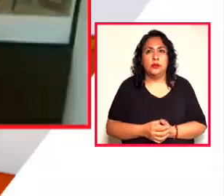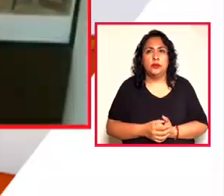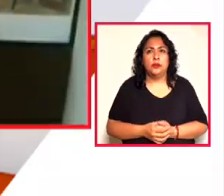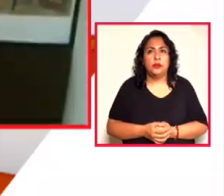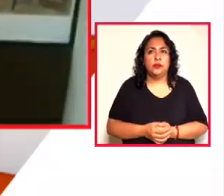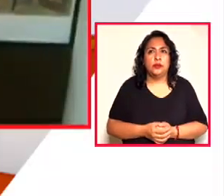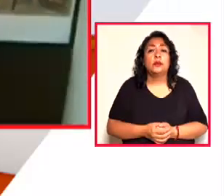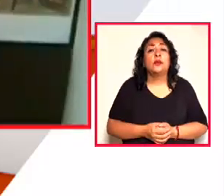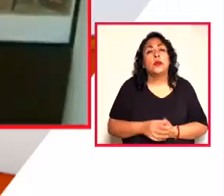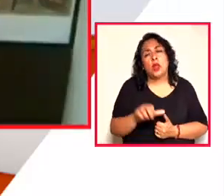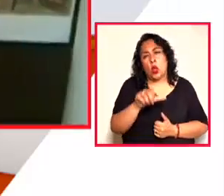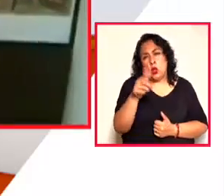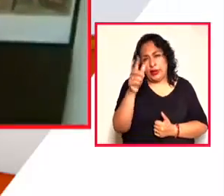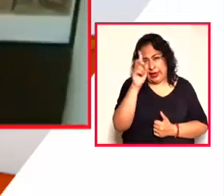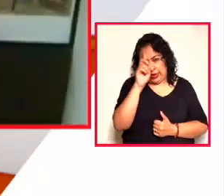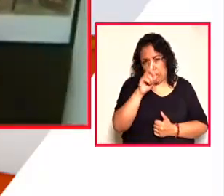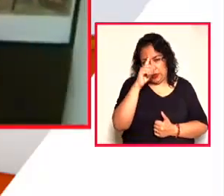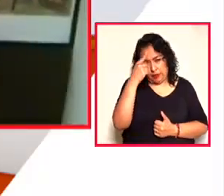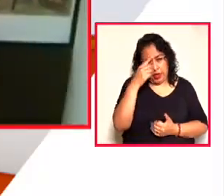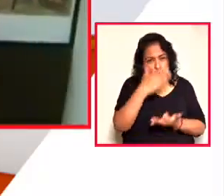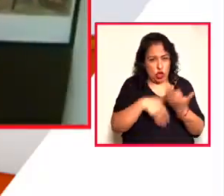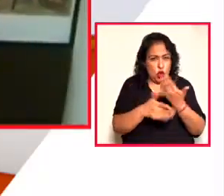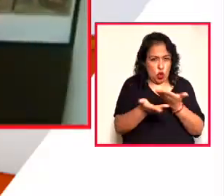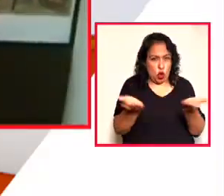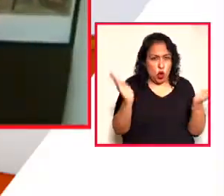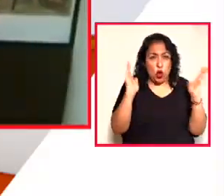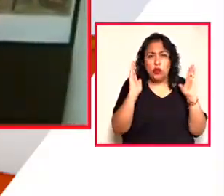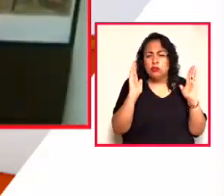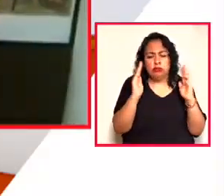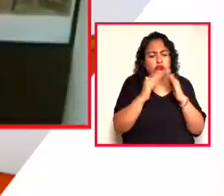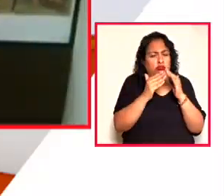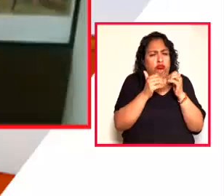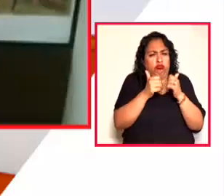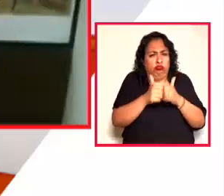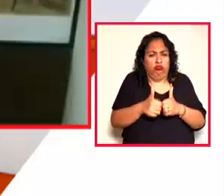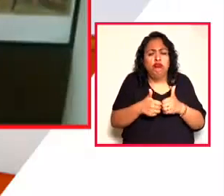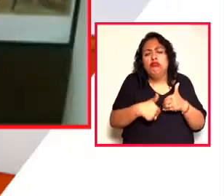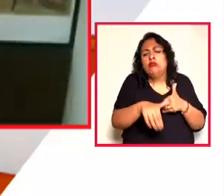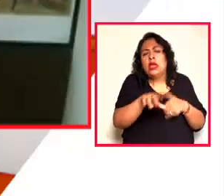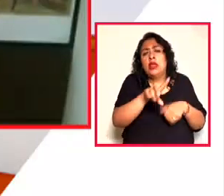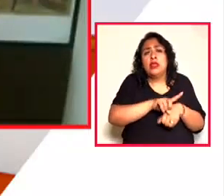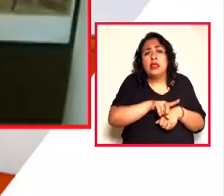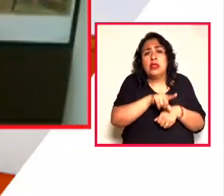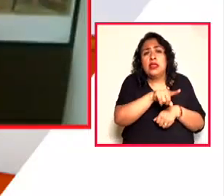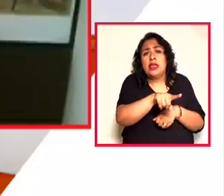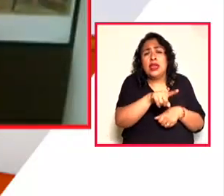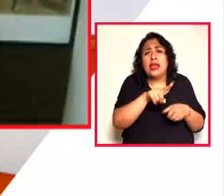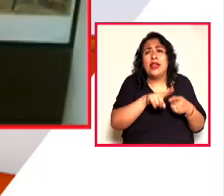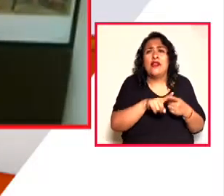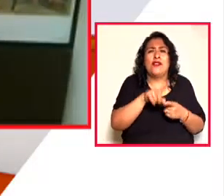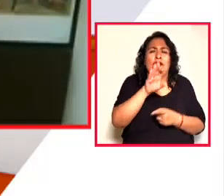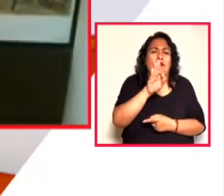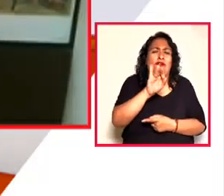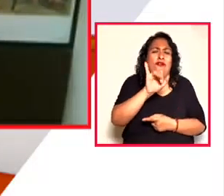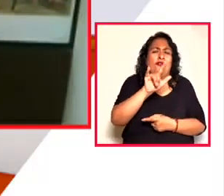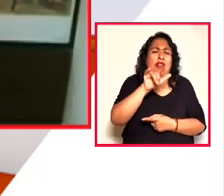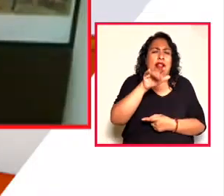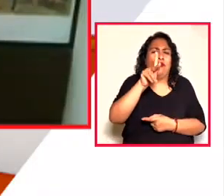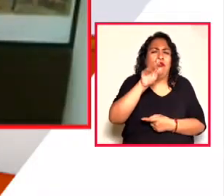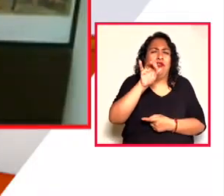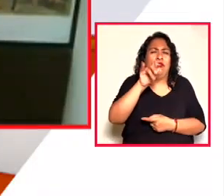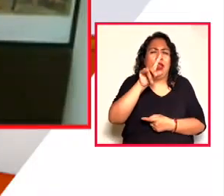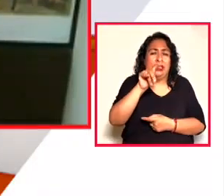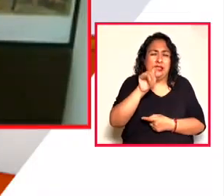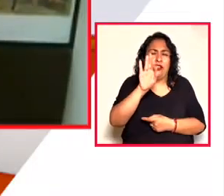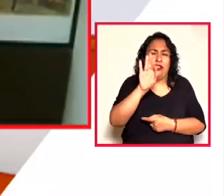Otra recomendación que tenemos para todos ustedes para no salir de casa en estos días es el Femme Revolution Film Fest. Es un proyecto que nos